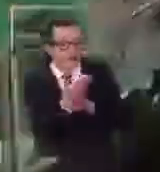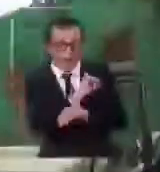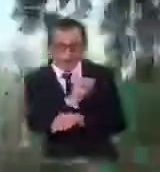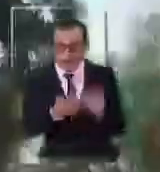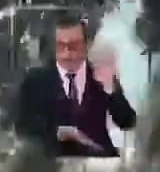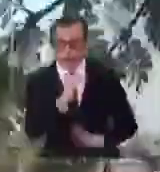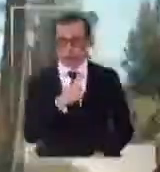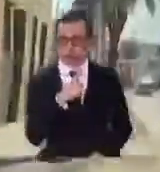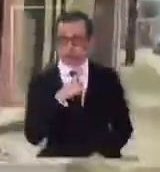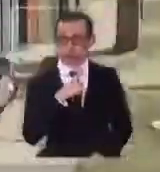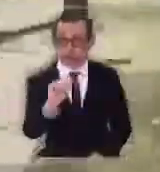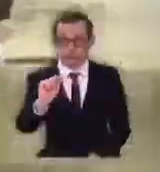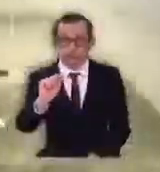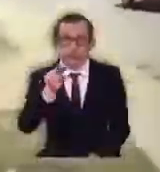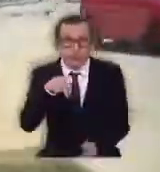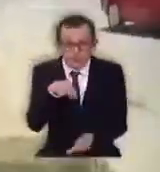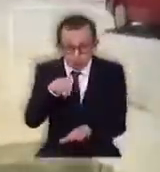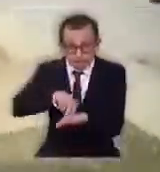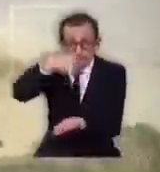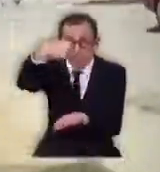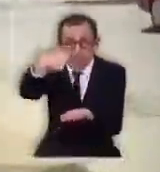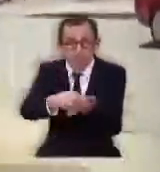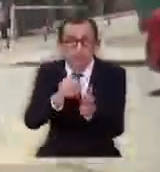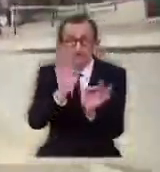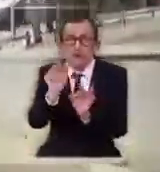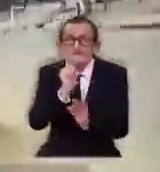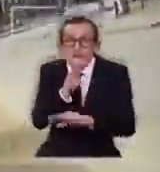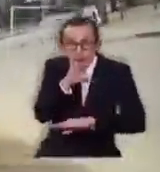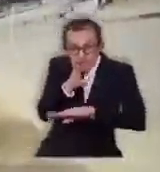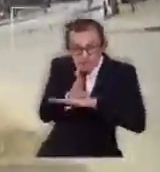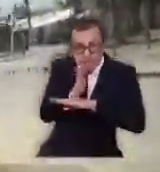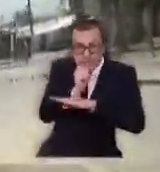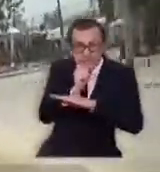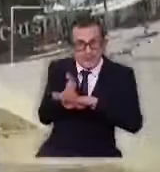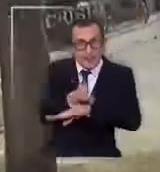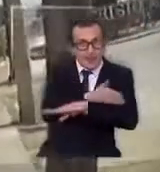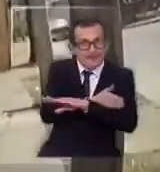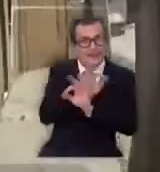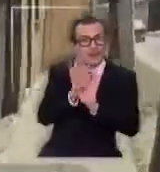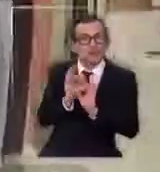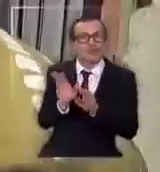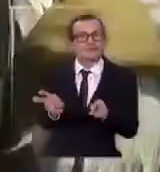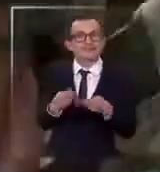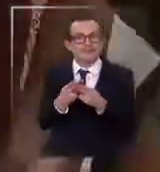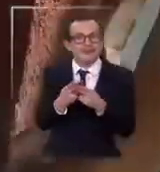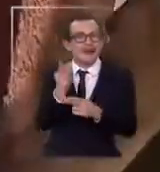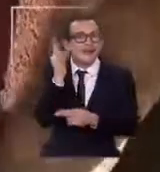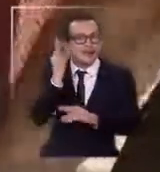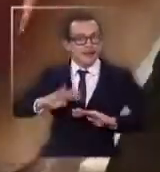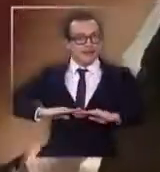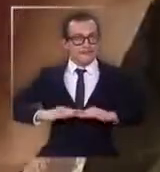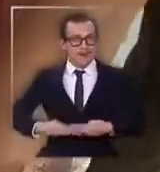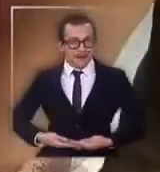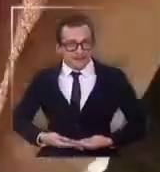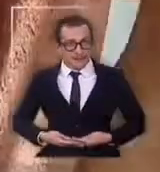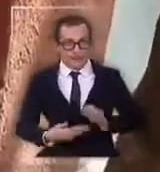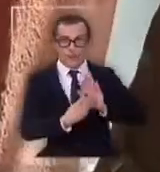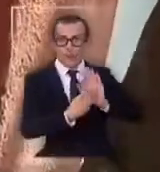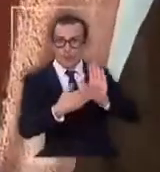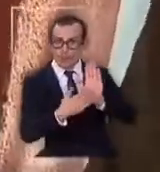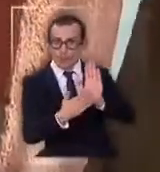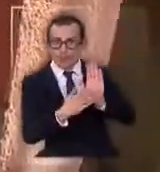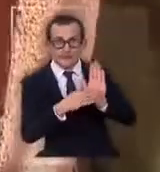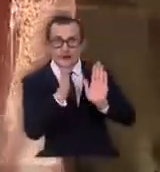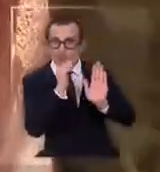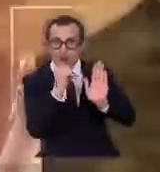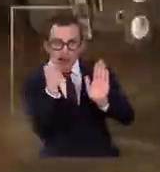correr. En su huida tropezó. No estaban grabando, gracias al modo pre-evento lo hicieron. La mujer estaba embarazada. La evidencia no